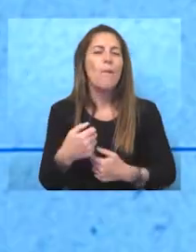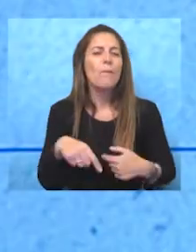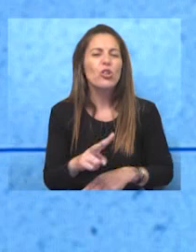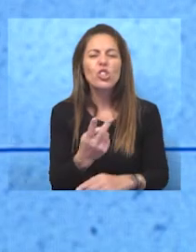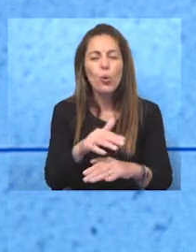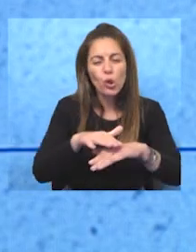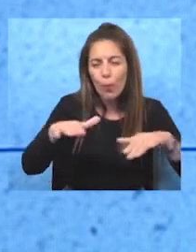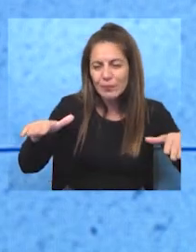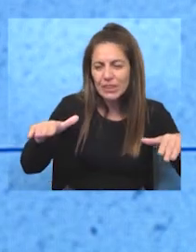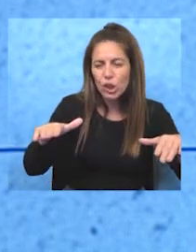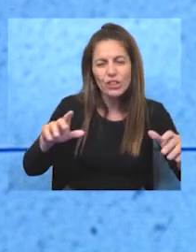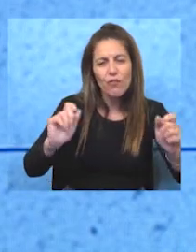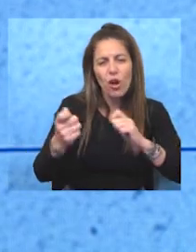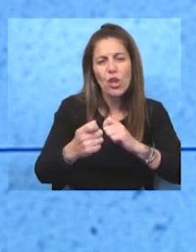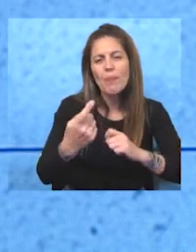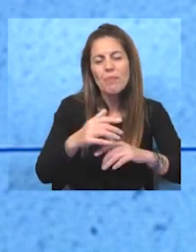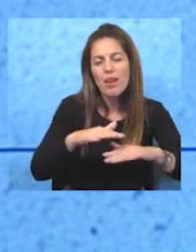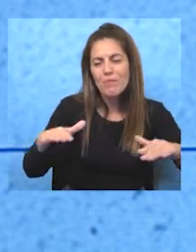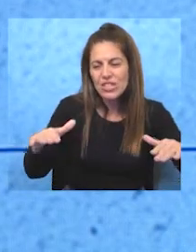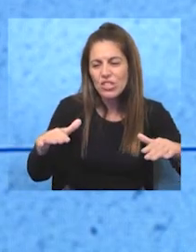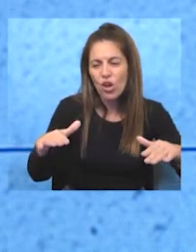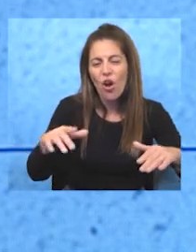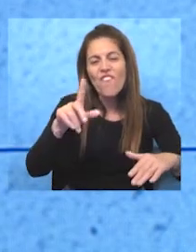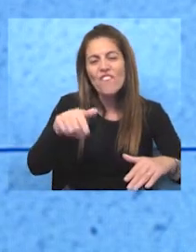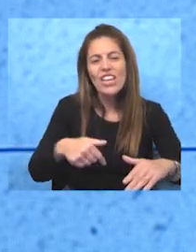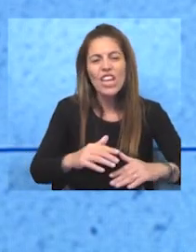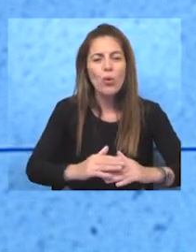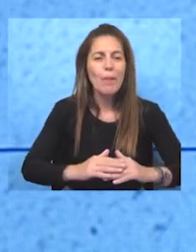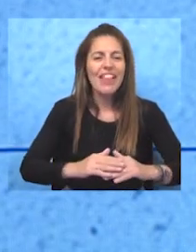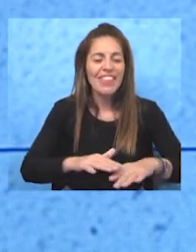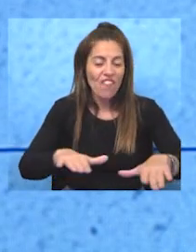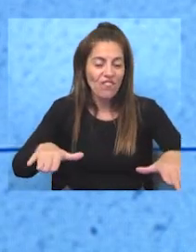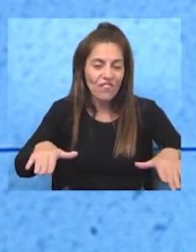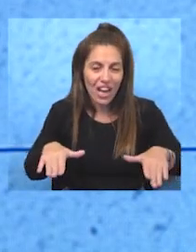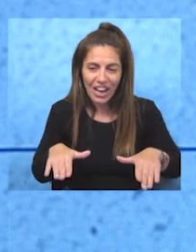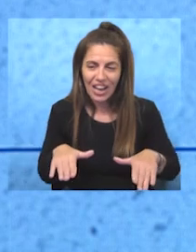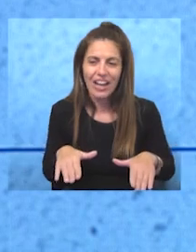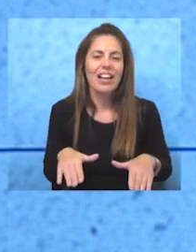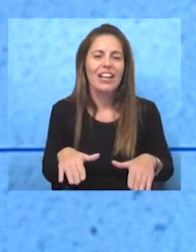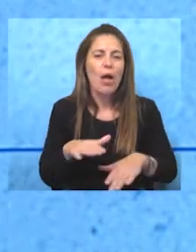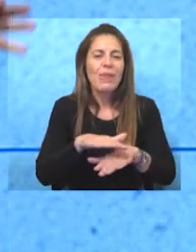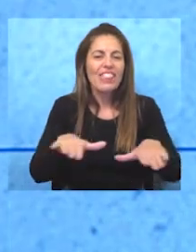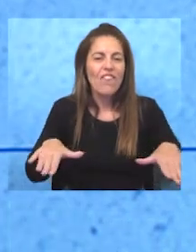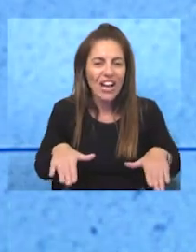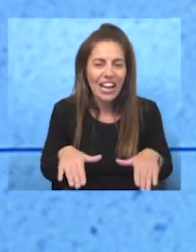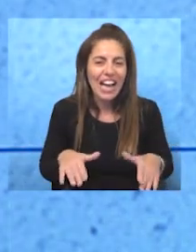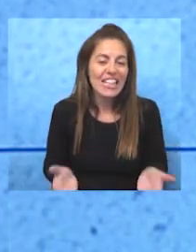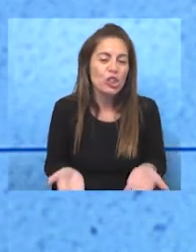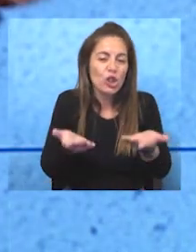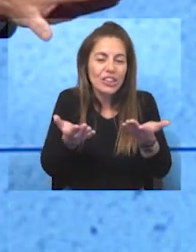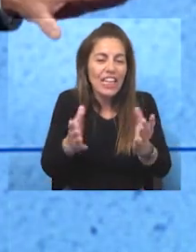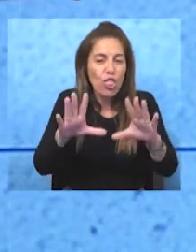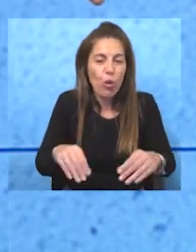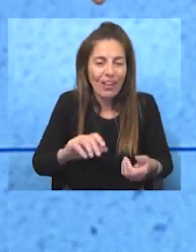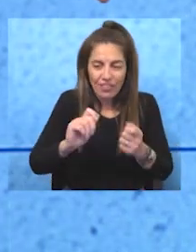segundo piso de las transformaciones y un primer piso de transformaciones viene una planta baja de de de de la planta baja que sostiene todo de las